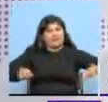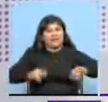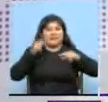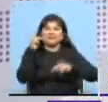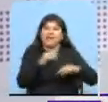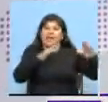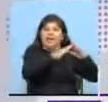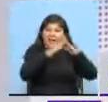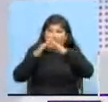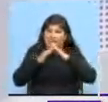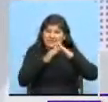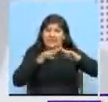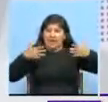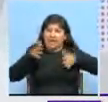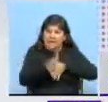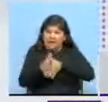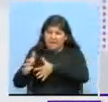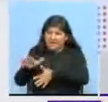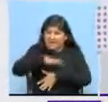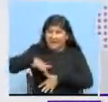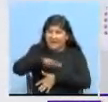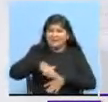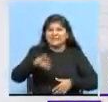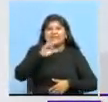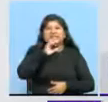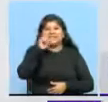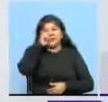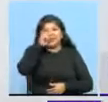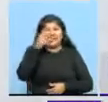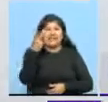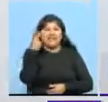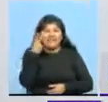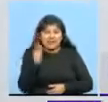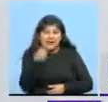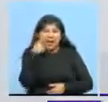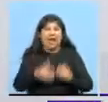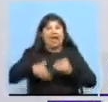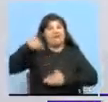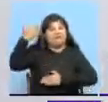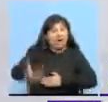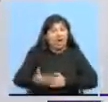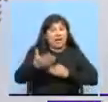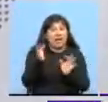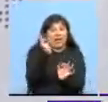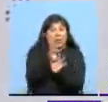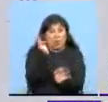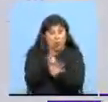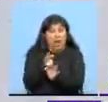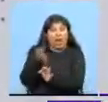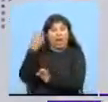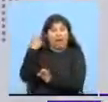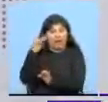barrio Malvina, 67 viviendas, acá afuera del bachillerato número